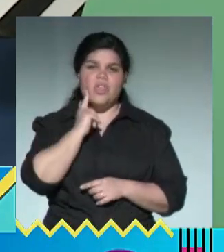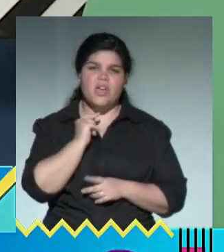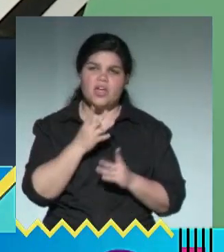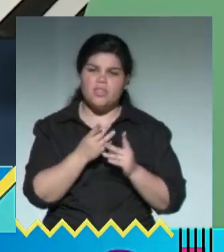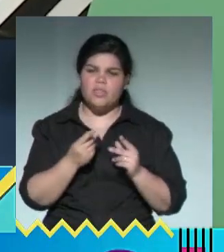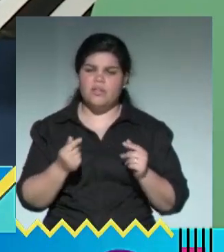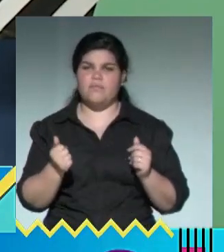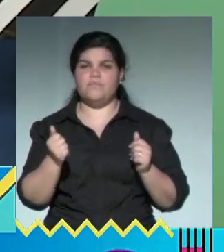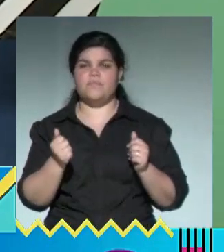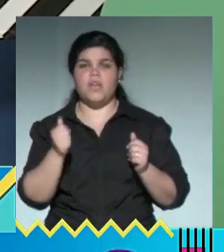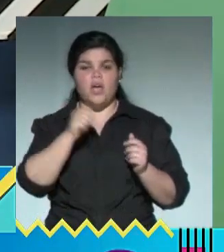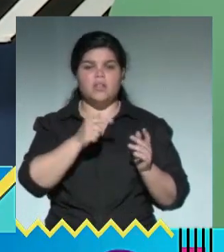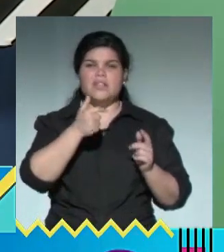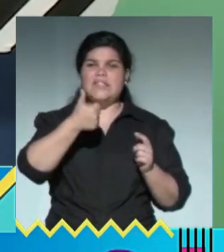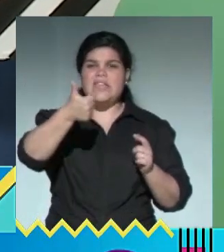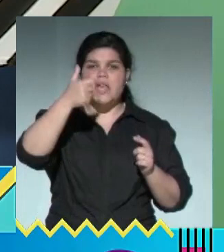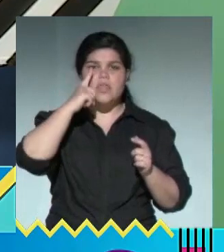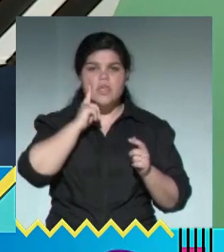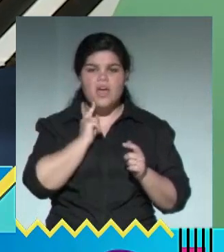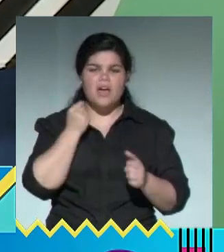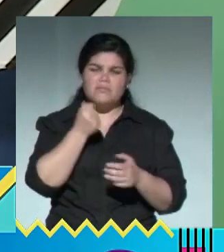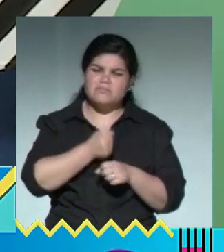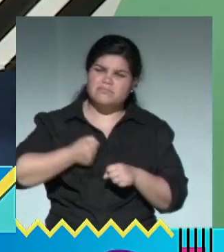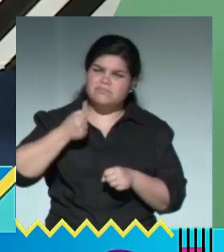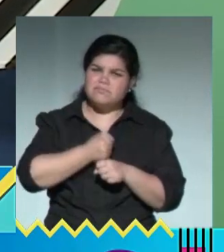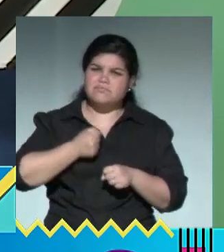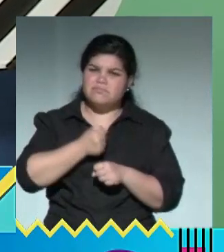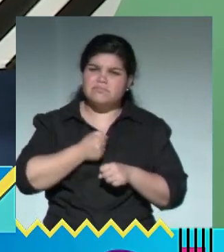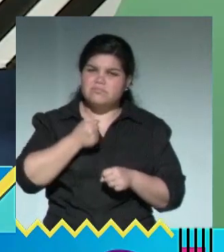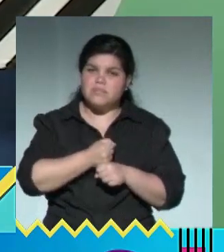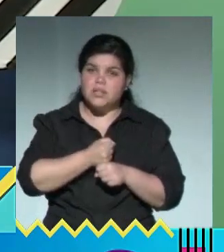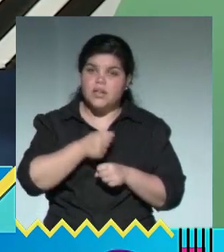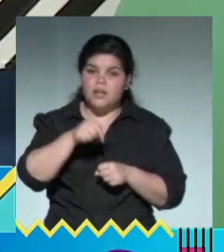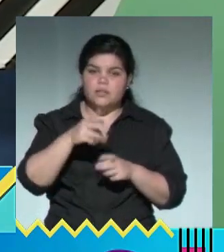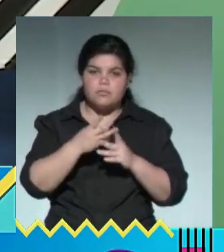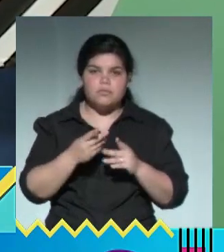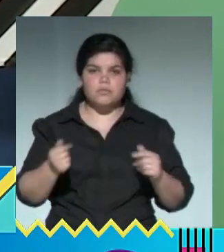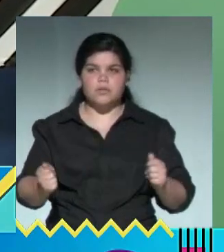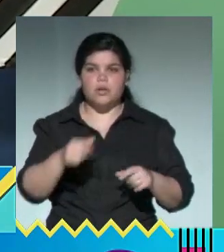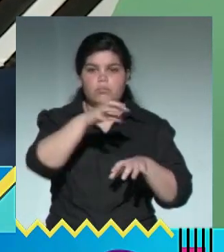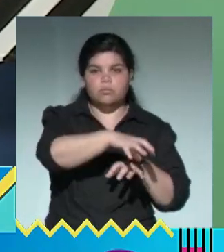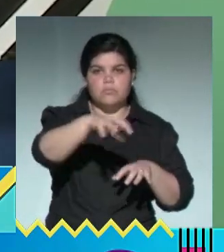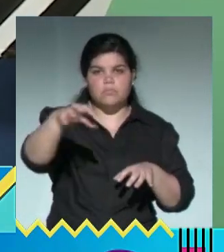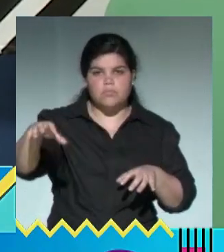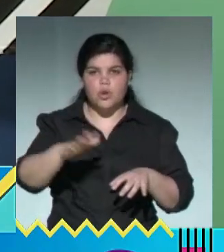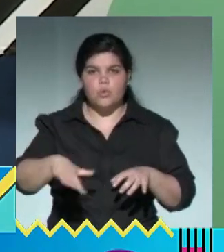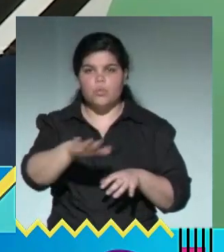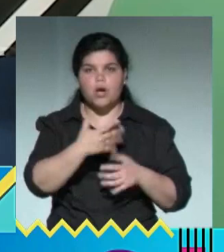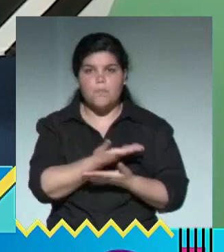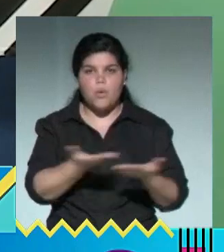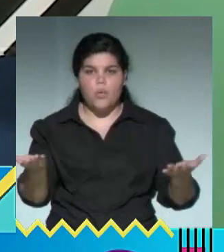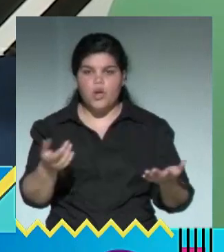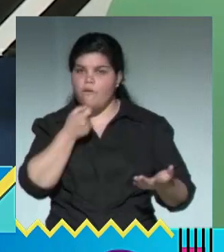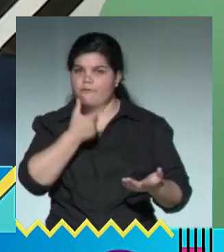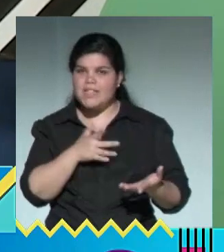6 jornadas muy difíciles de mucho trabajo, donde se coordinó fuertemente entre distintas instituciones públicas, que eso no es